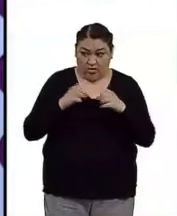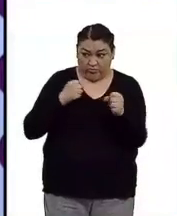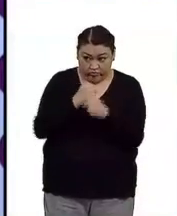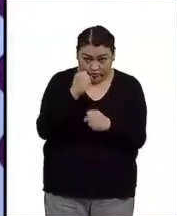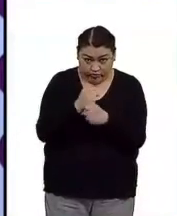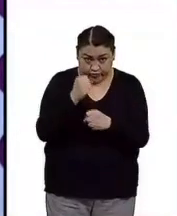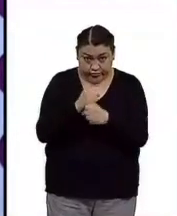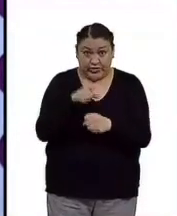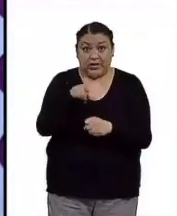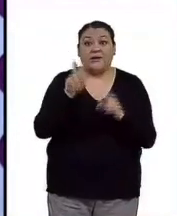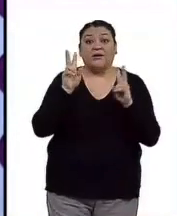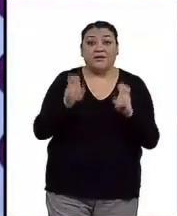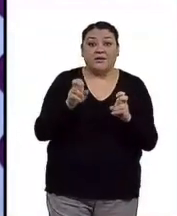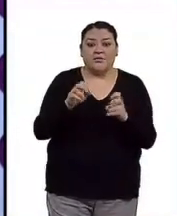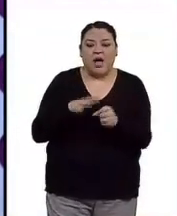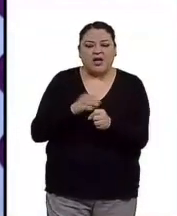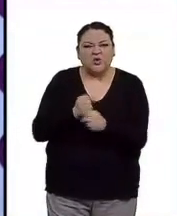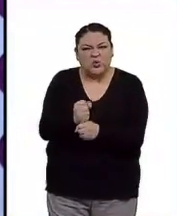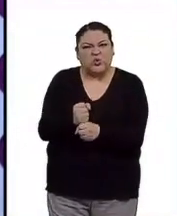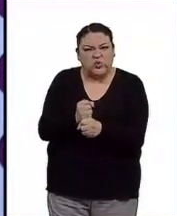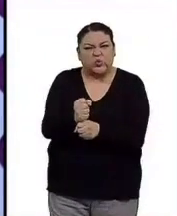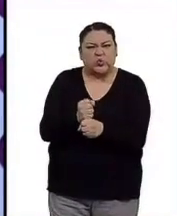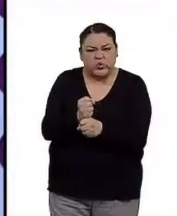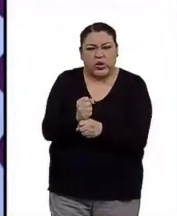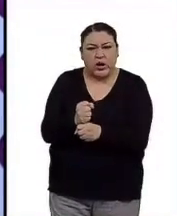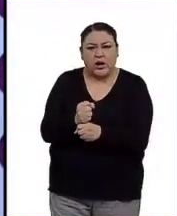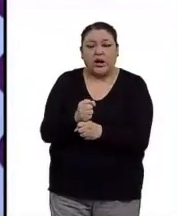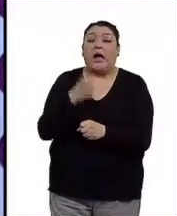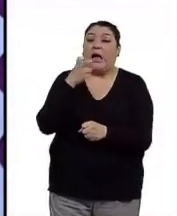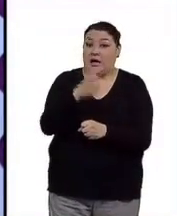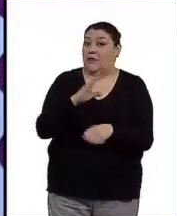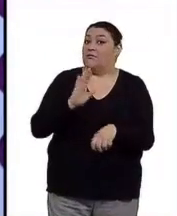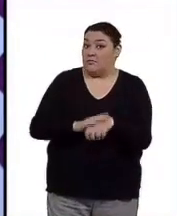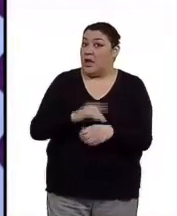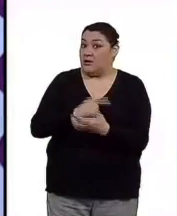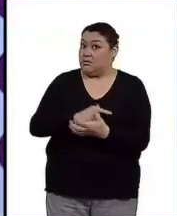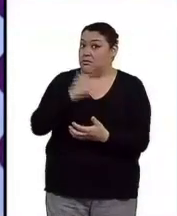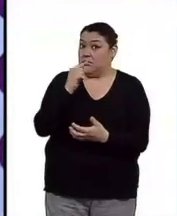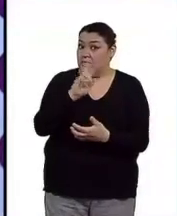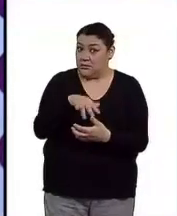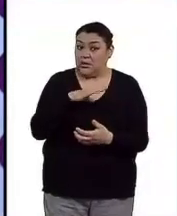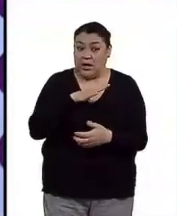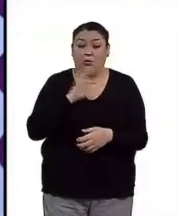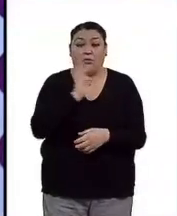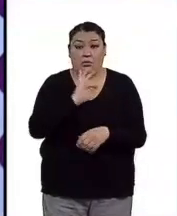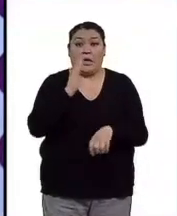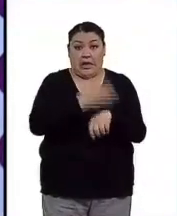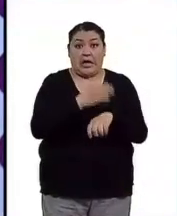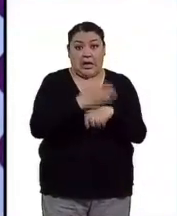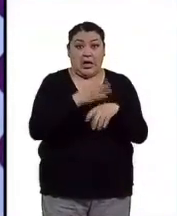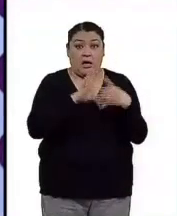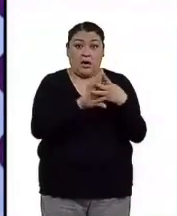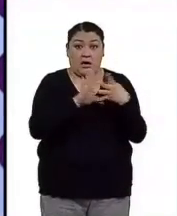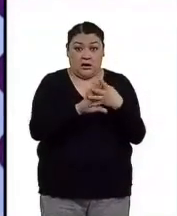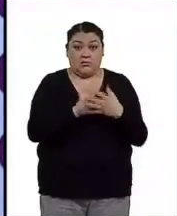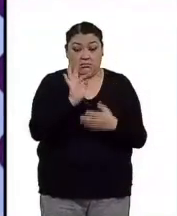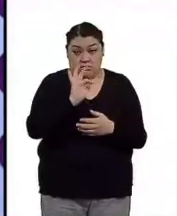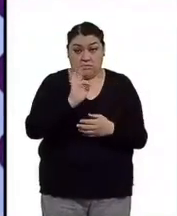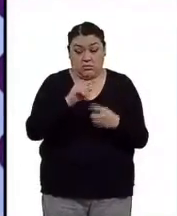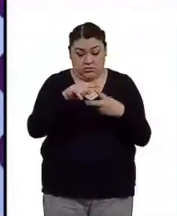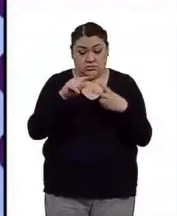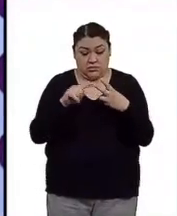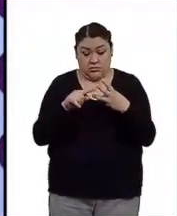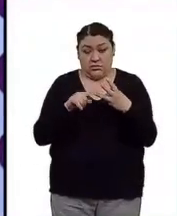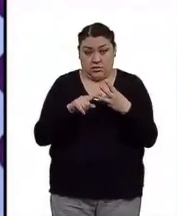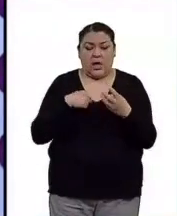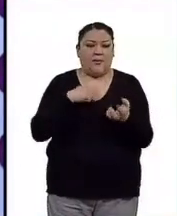estaríamos hablando del acoso como tal y ese sí ya es un delito. O sea, ahí entraríamos ya incluso en campo penal, ¿no? Serían como las vías, ¿no? La